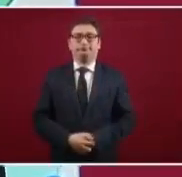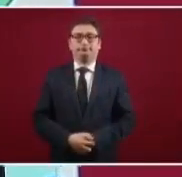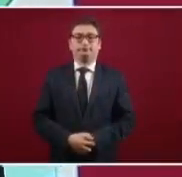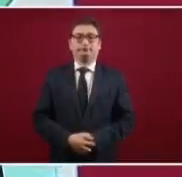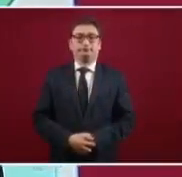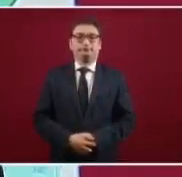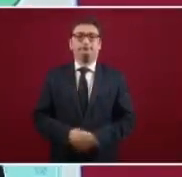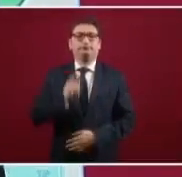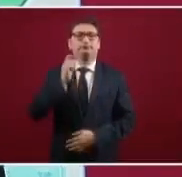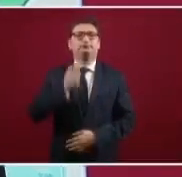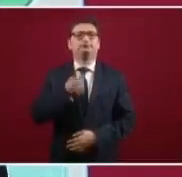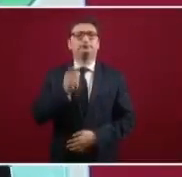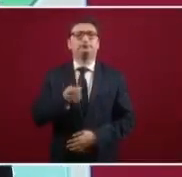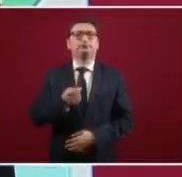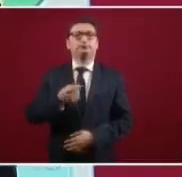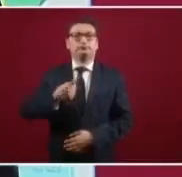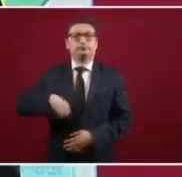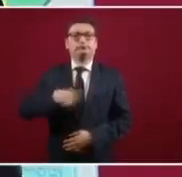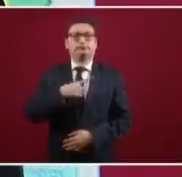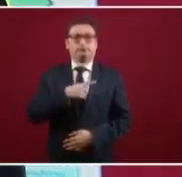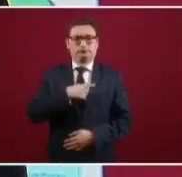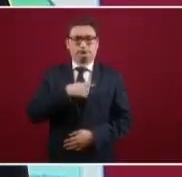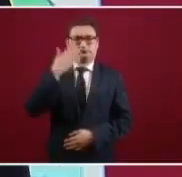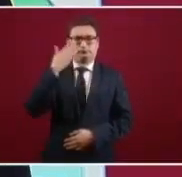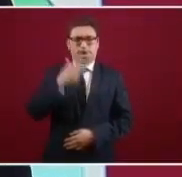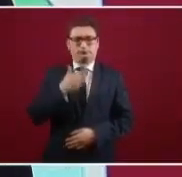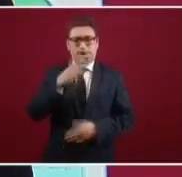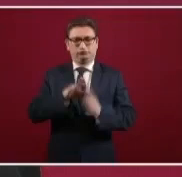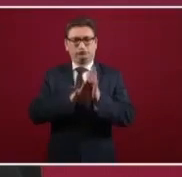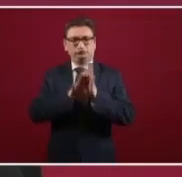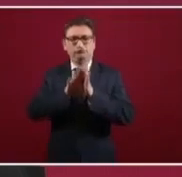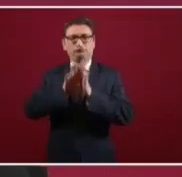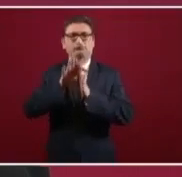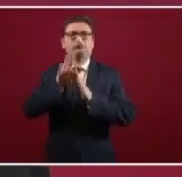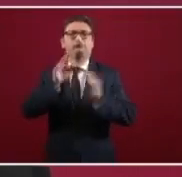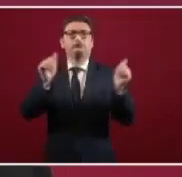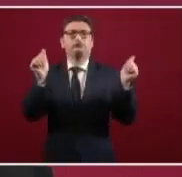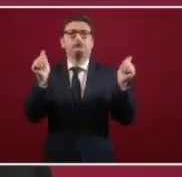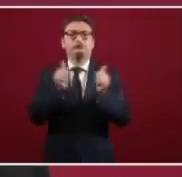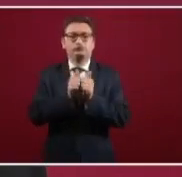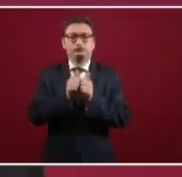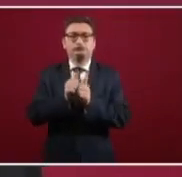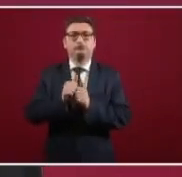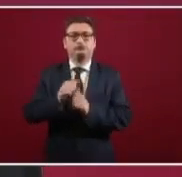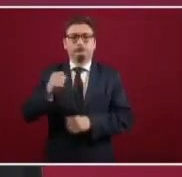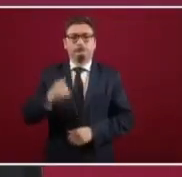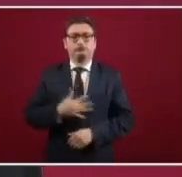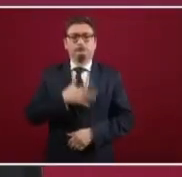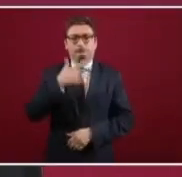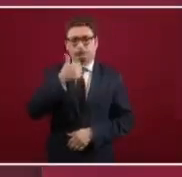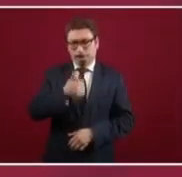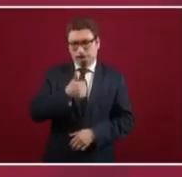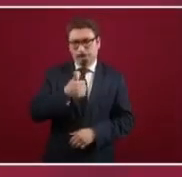qué significa crecer con bienestar no crecer por crecer